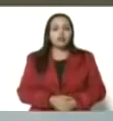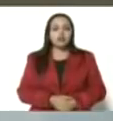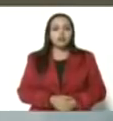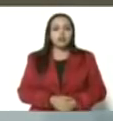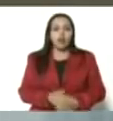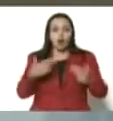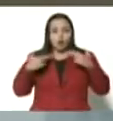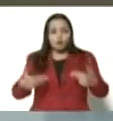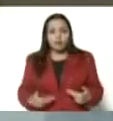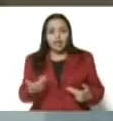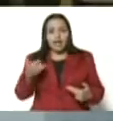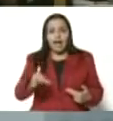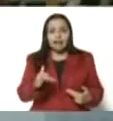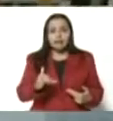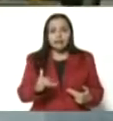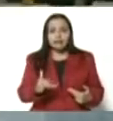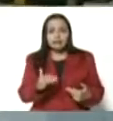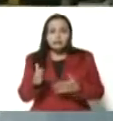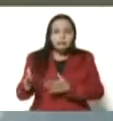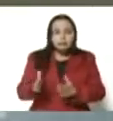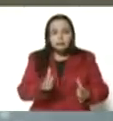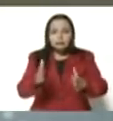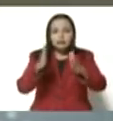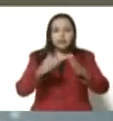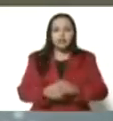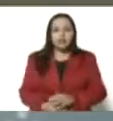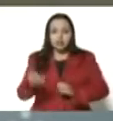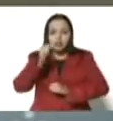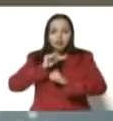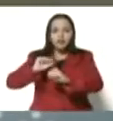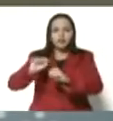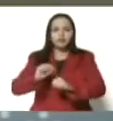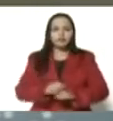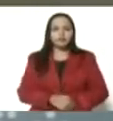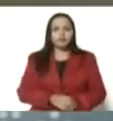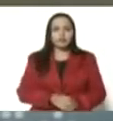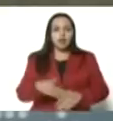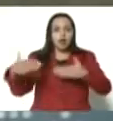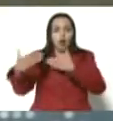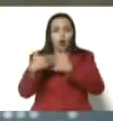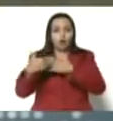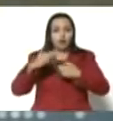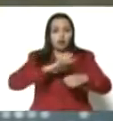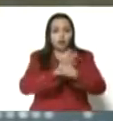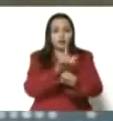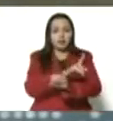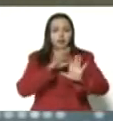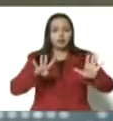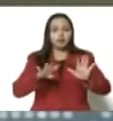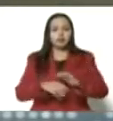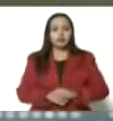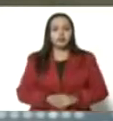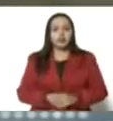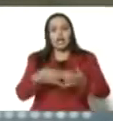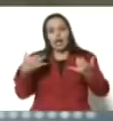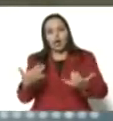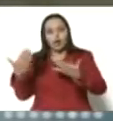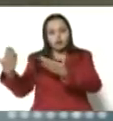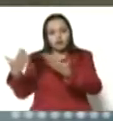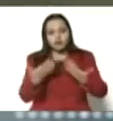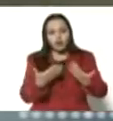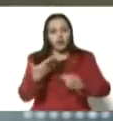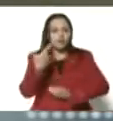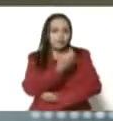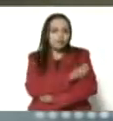humanidad recorriendo este camino de combate contra el COVID-19 y llegó la